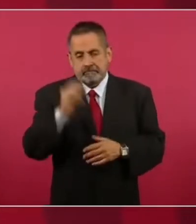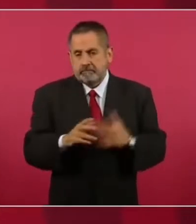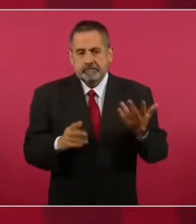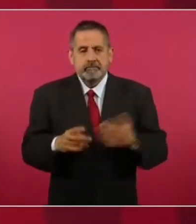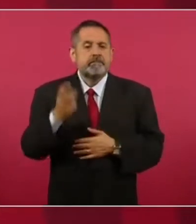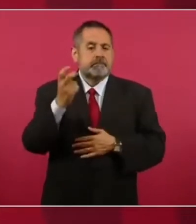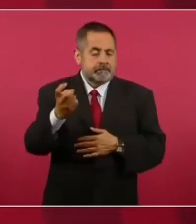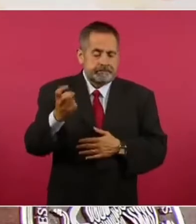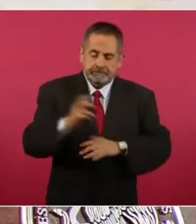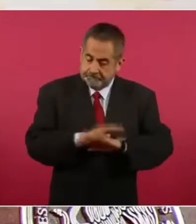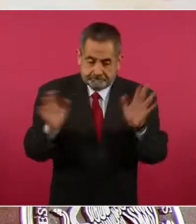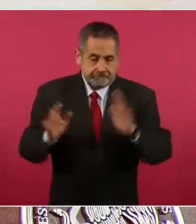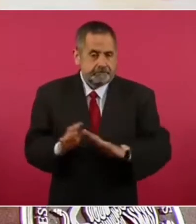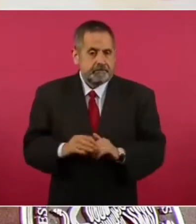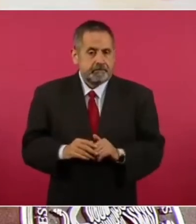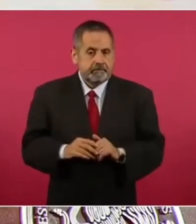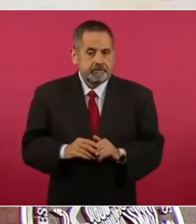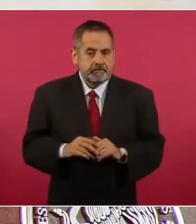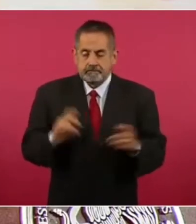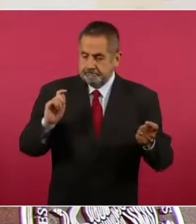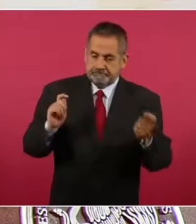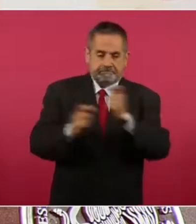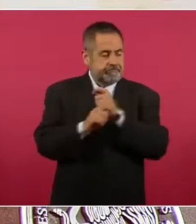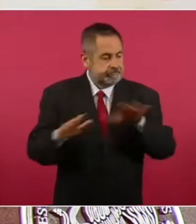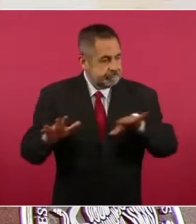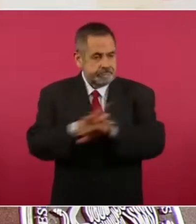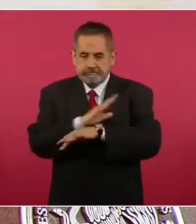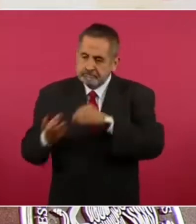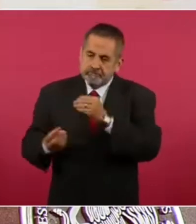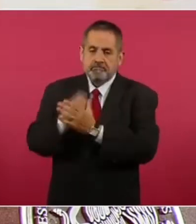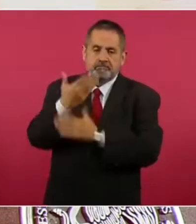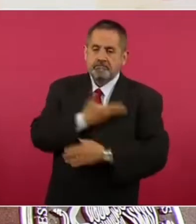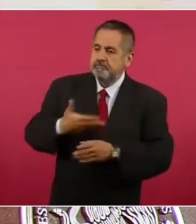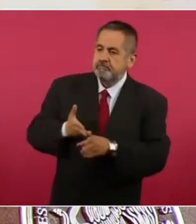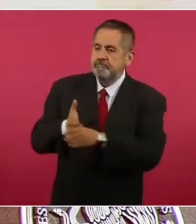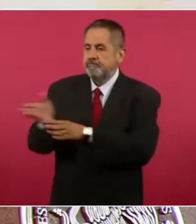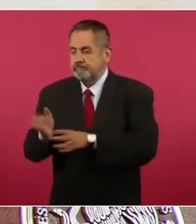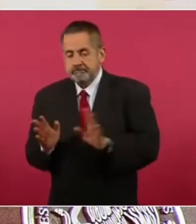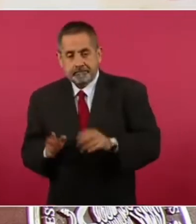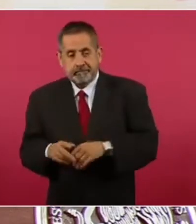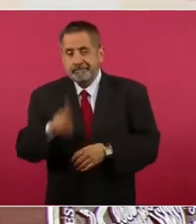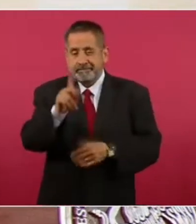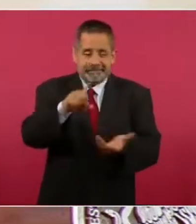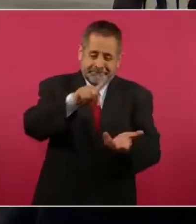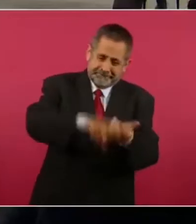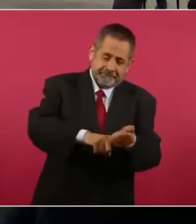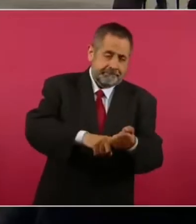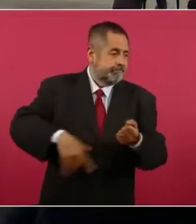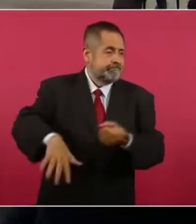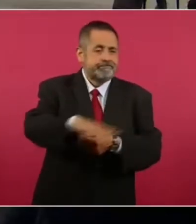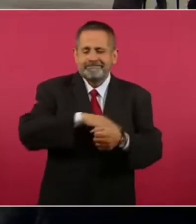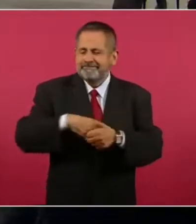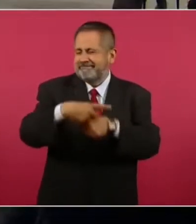y por eso se llevó a cabo el cambio en el país, pero el daño